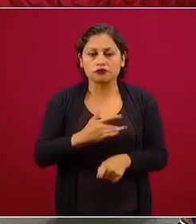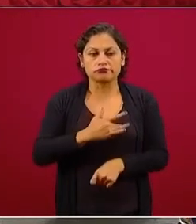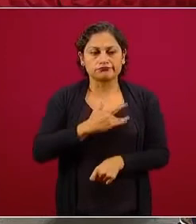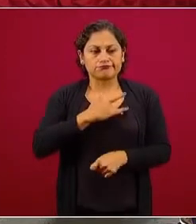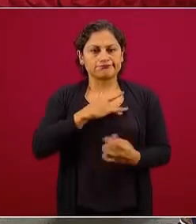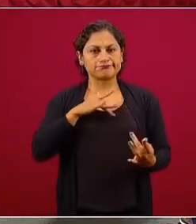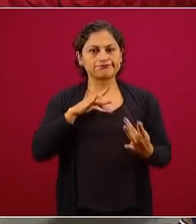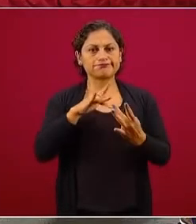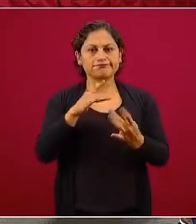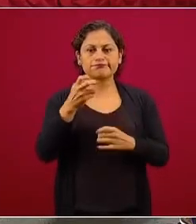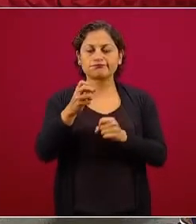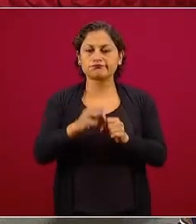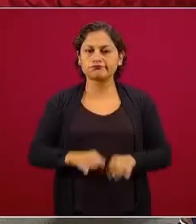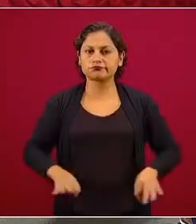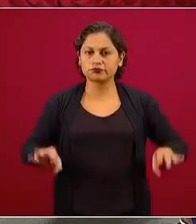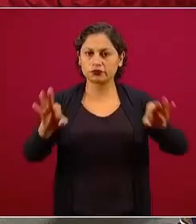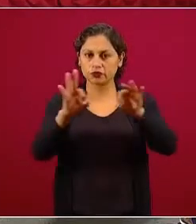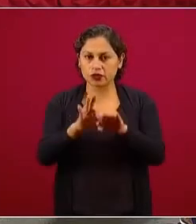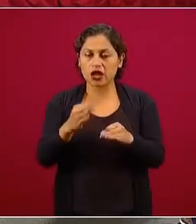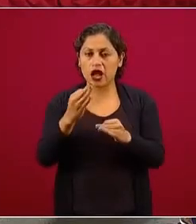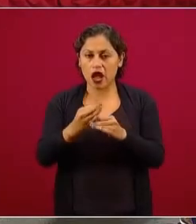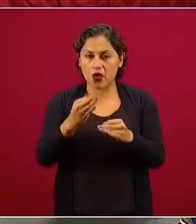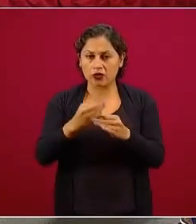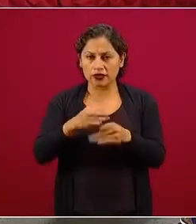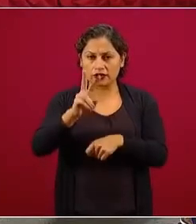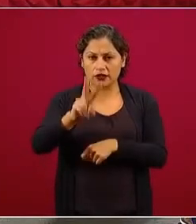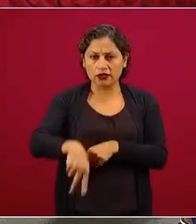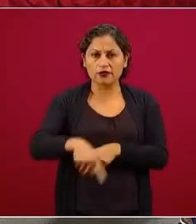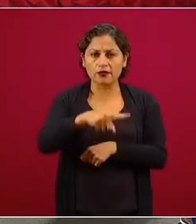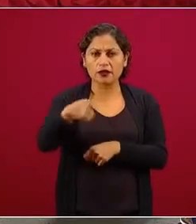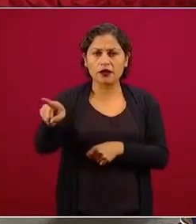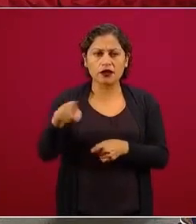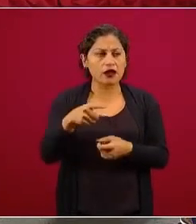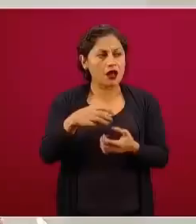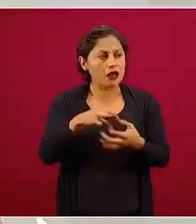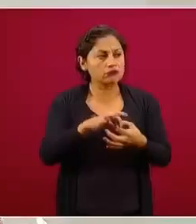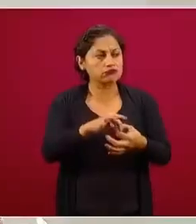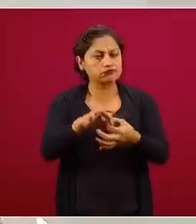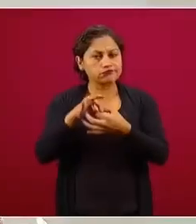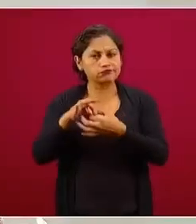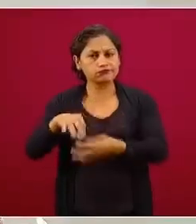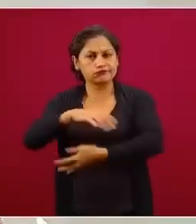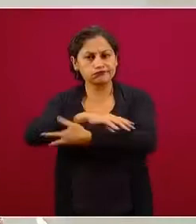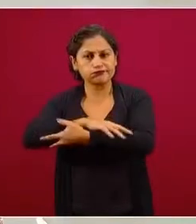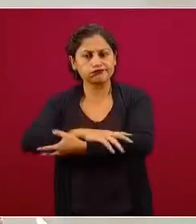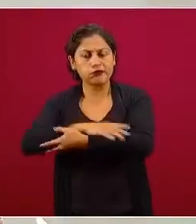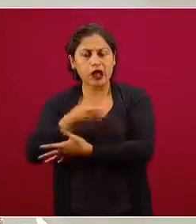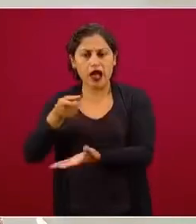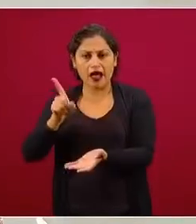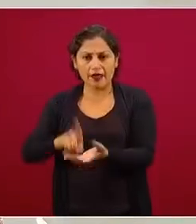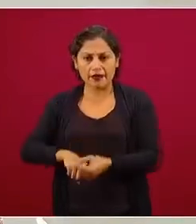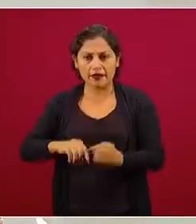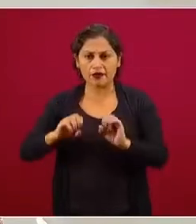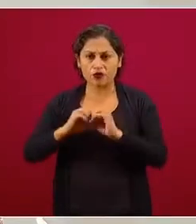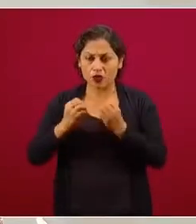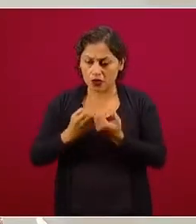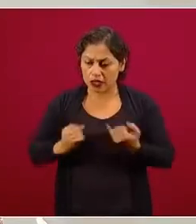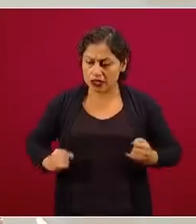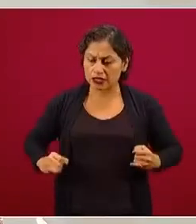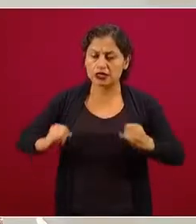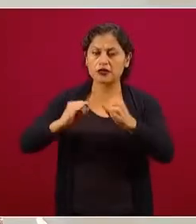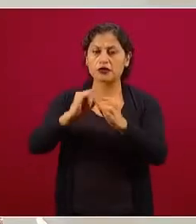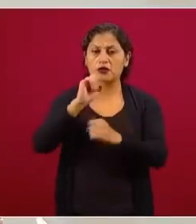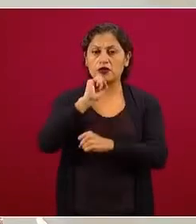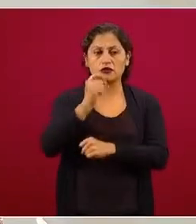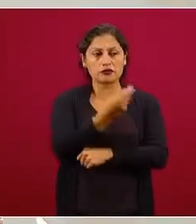de transformación son históricas. La ayuda que se crea desde las organizaciones, el reconocimiento a los equipos de salud